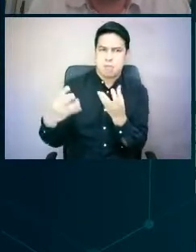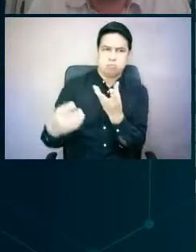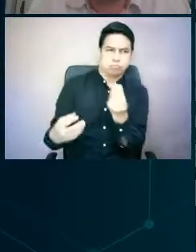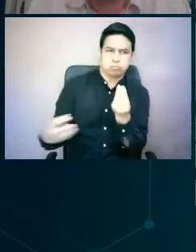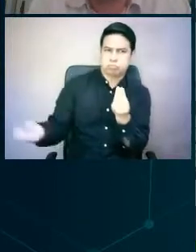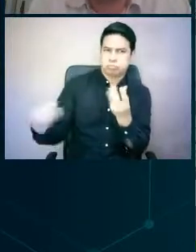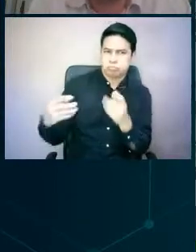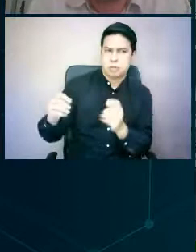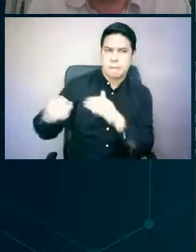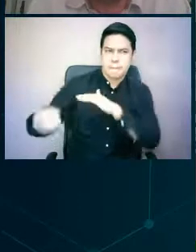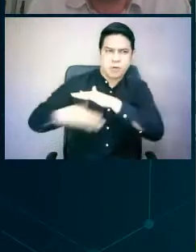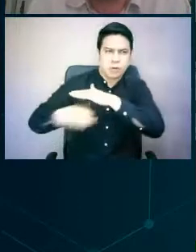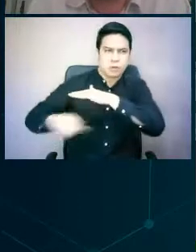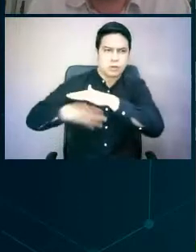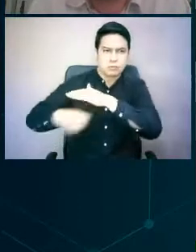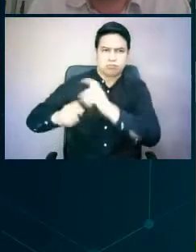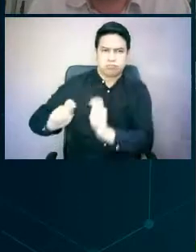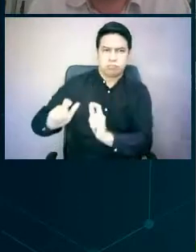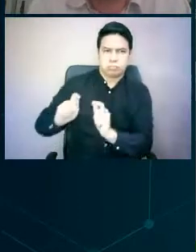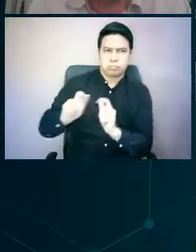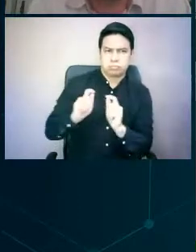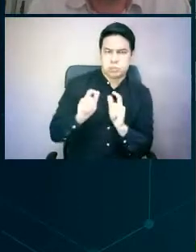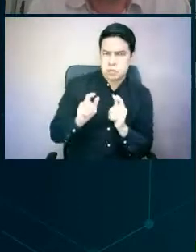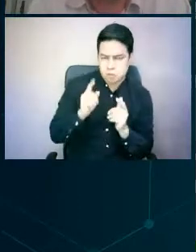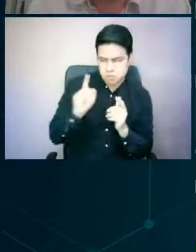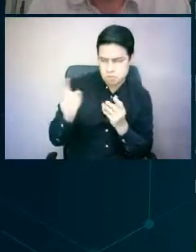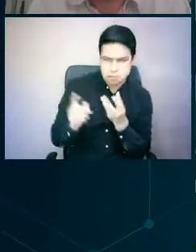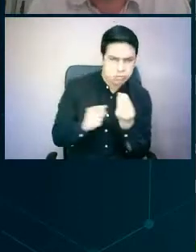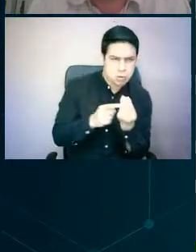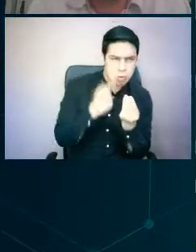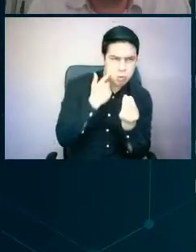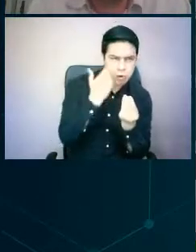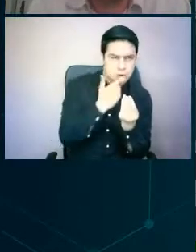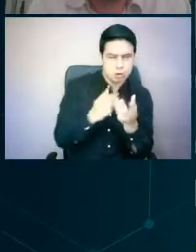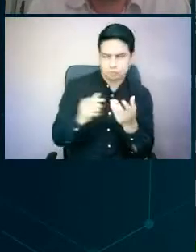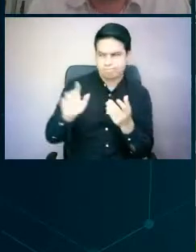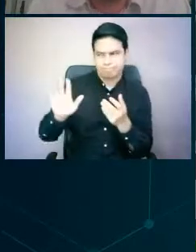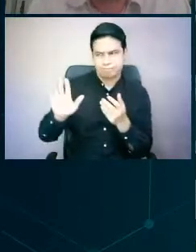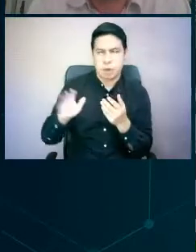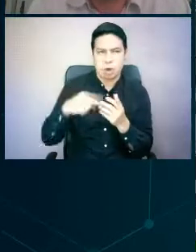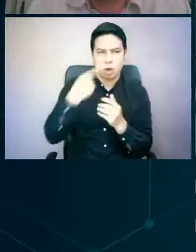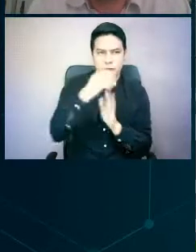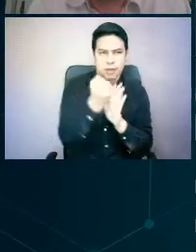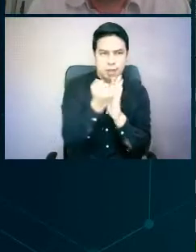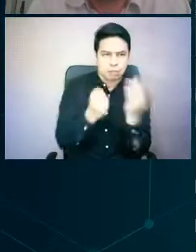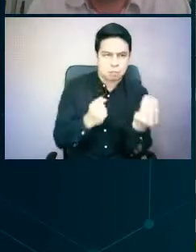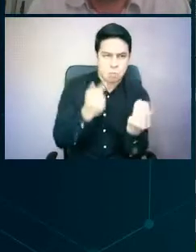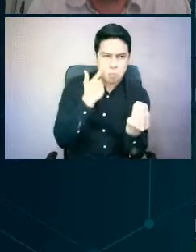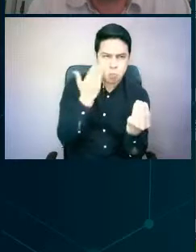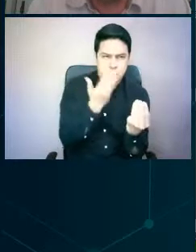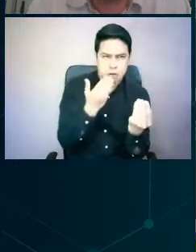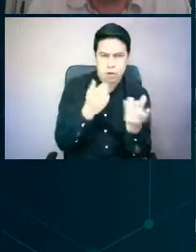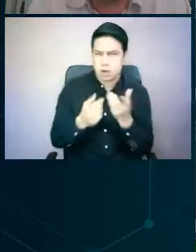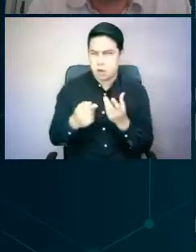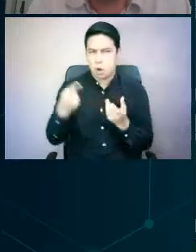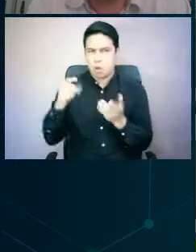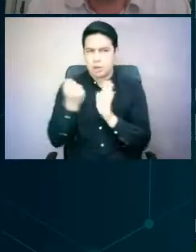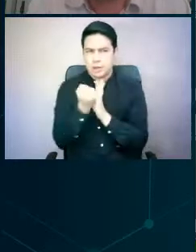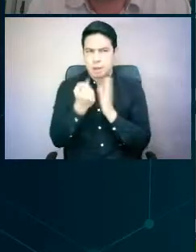marca, sino de todos los fabricantes, con la finalidad de que la solución se pudiera